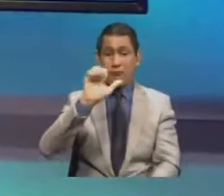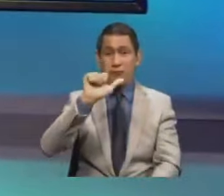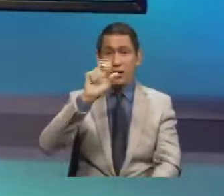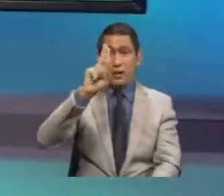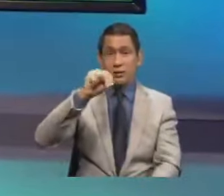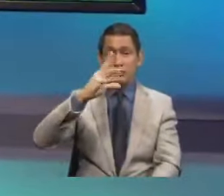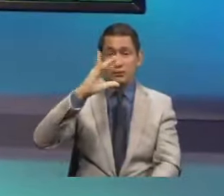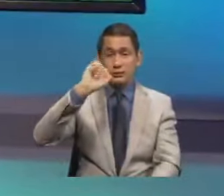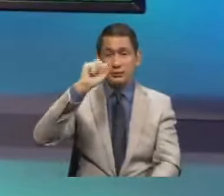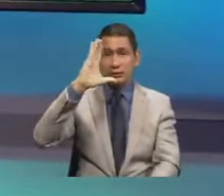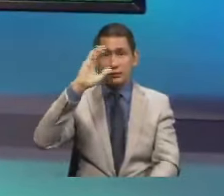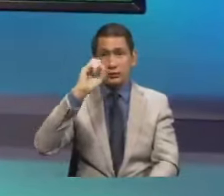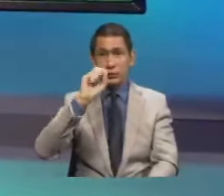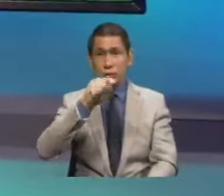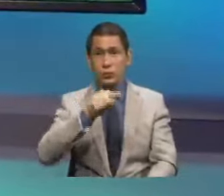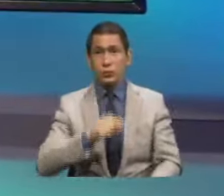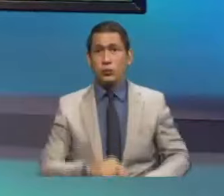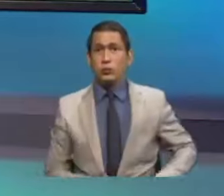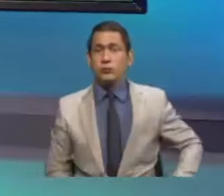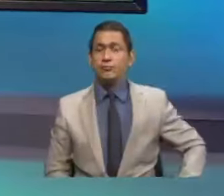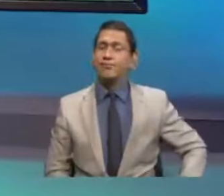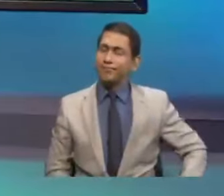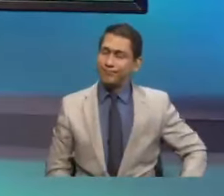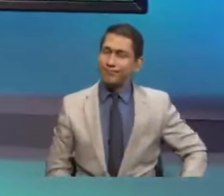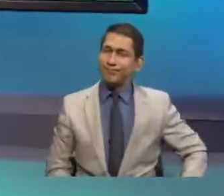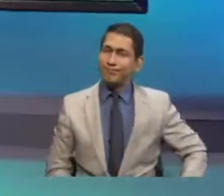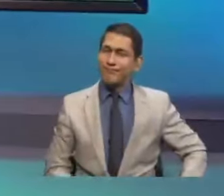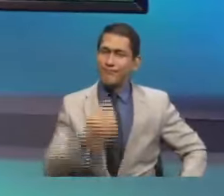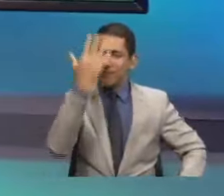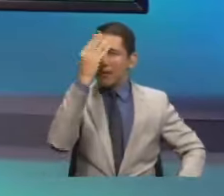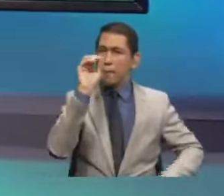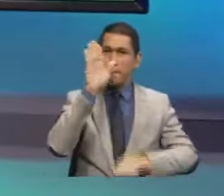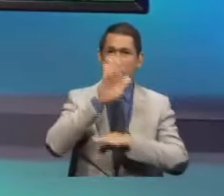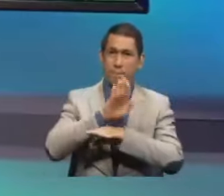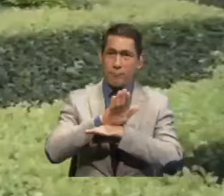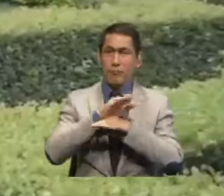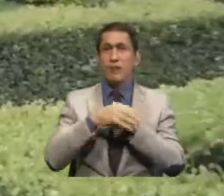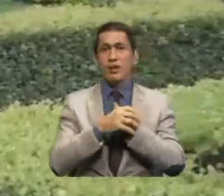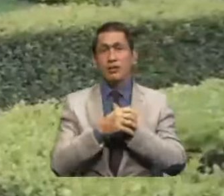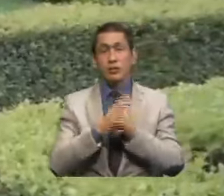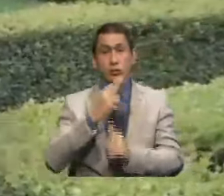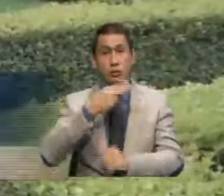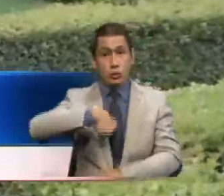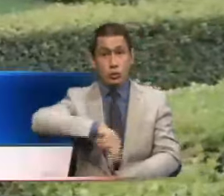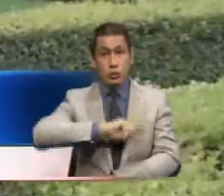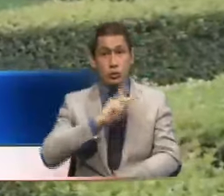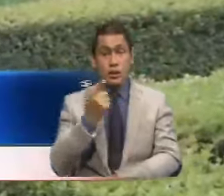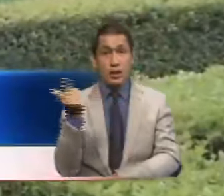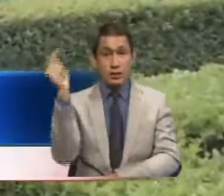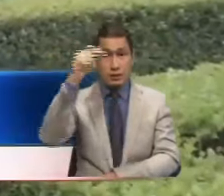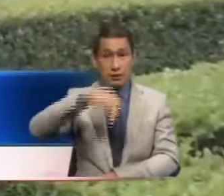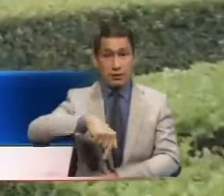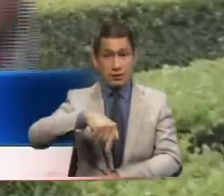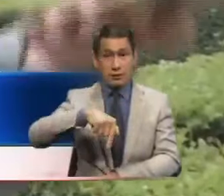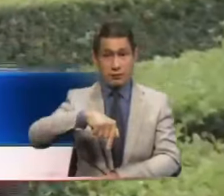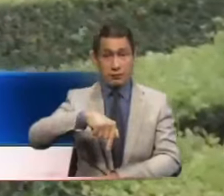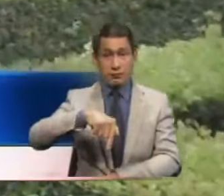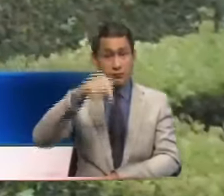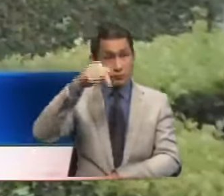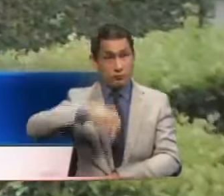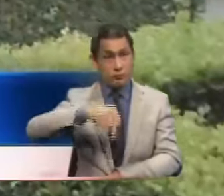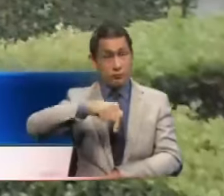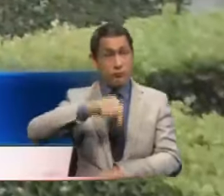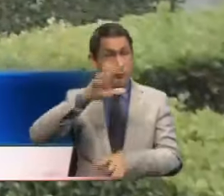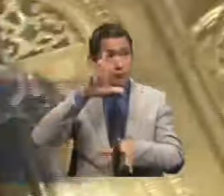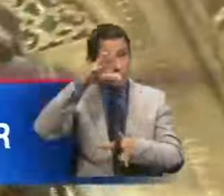escuchamos. Así es, amigos televidentes, compañeros en estudios, muy buenas tardes. Nosotros efectivamente nos encontramos en el interior